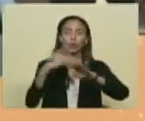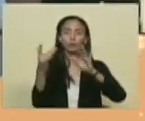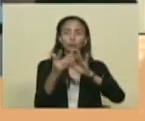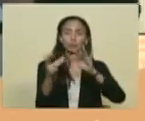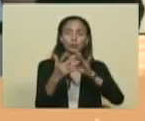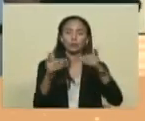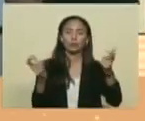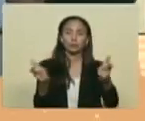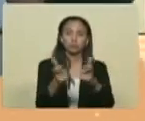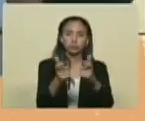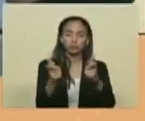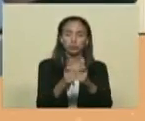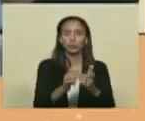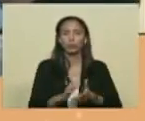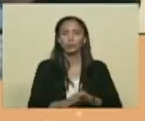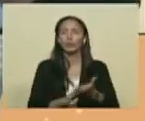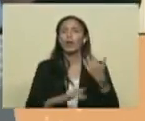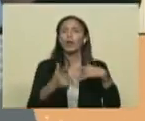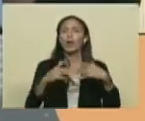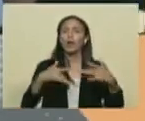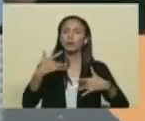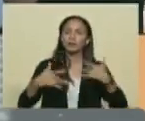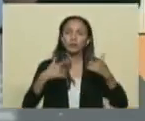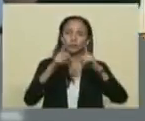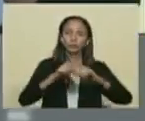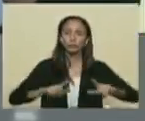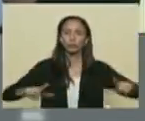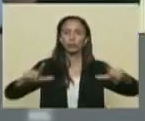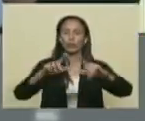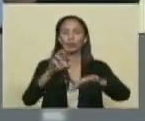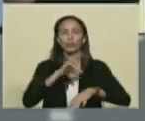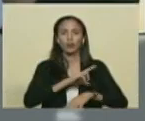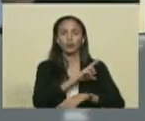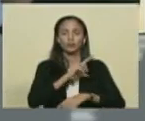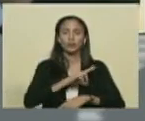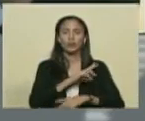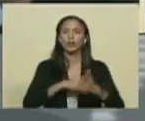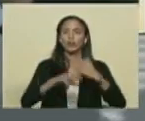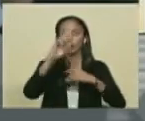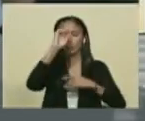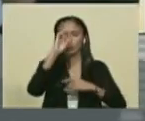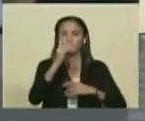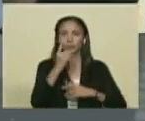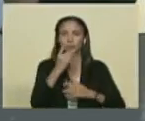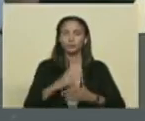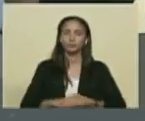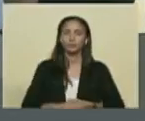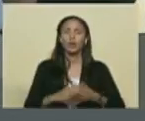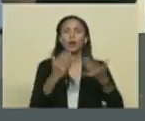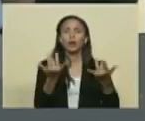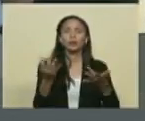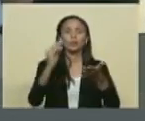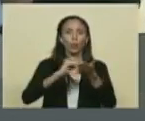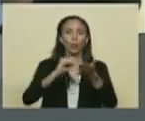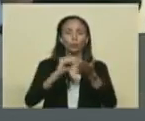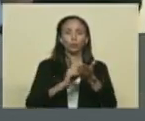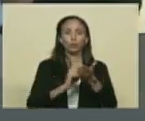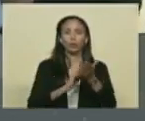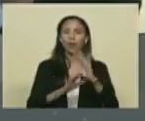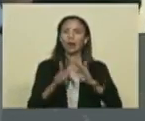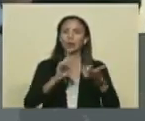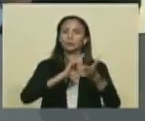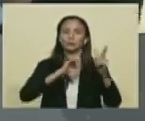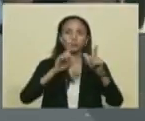lugar, en el Palacio de Eventos de la Cancillería de República Dominicana. De esta forma entonces despedimos esta